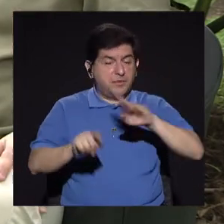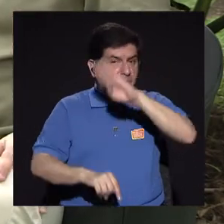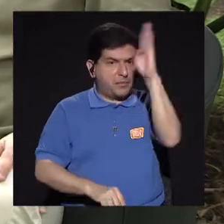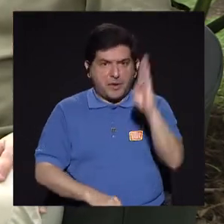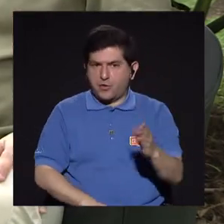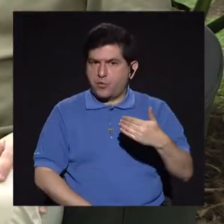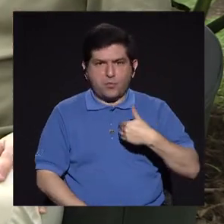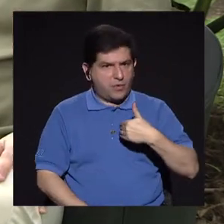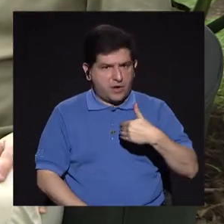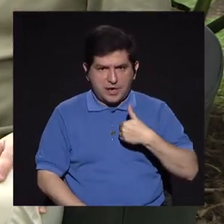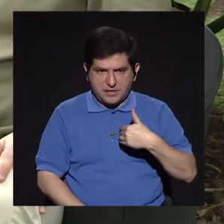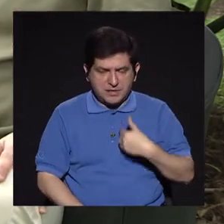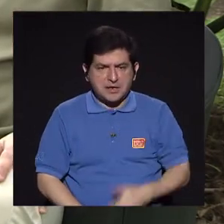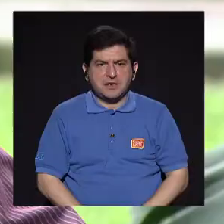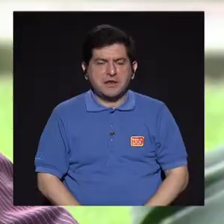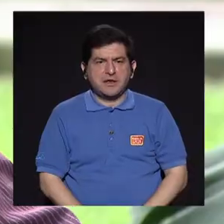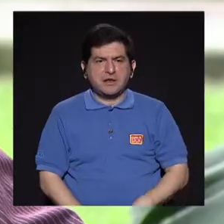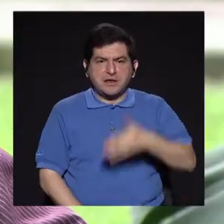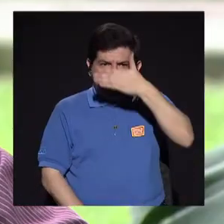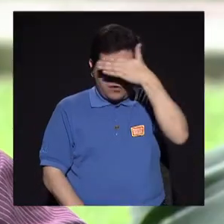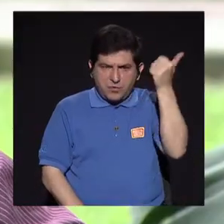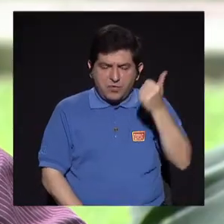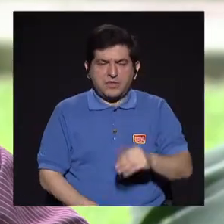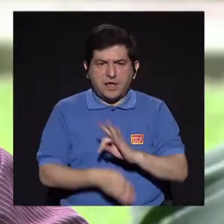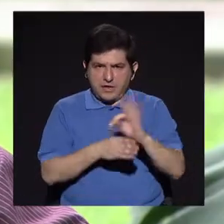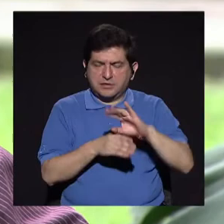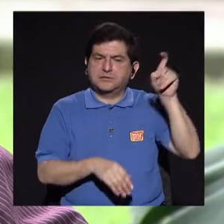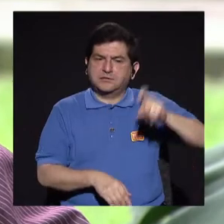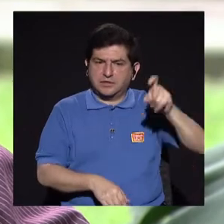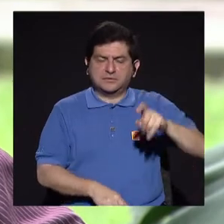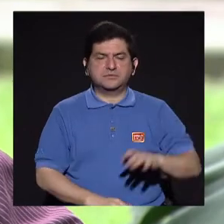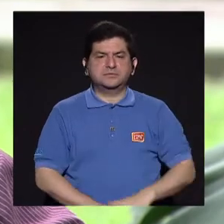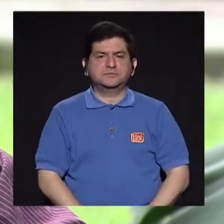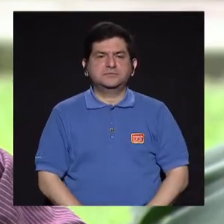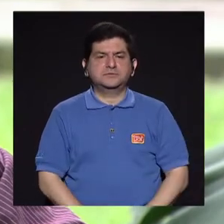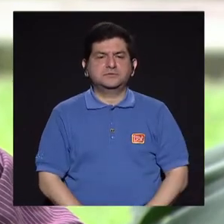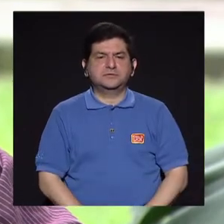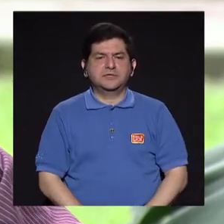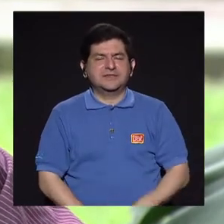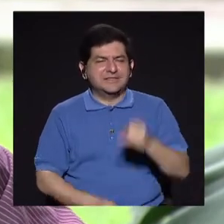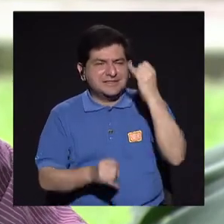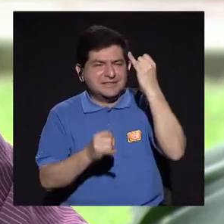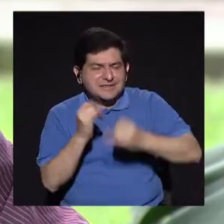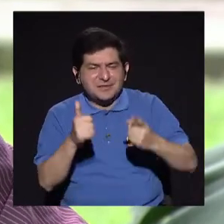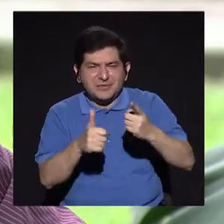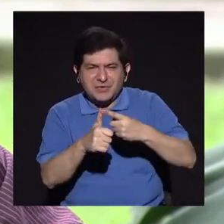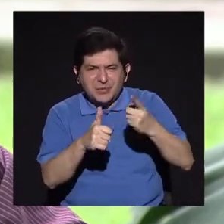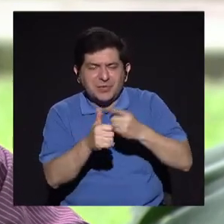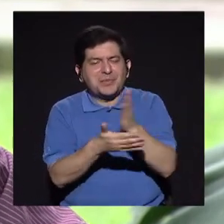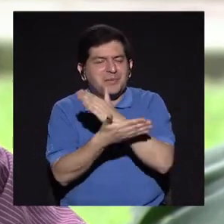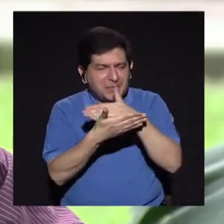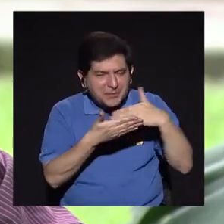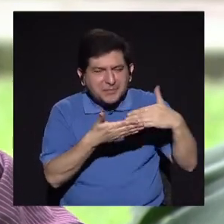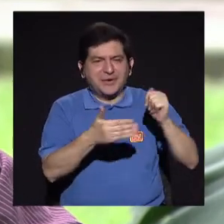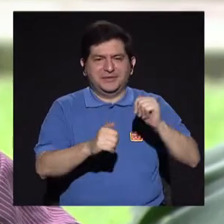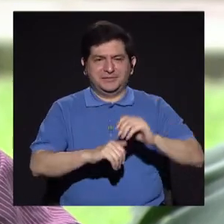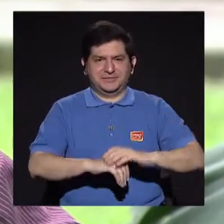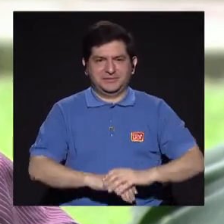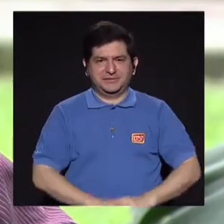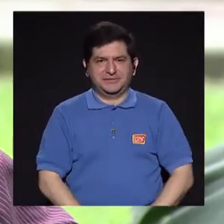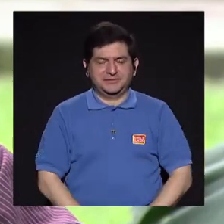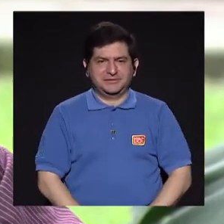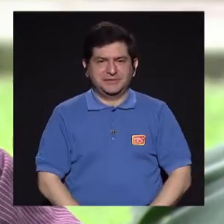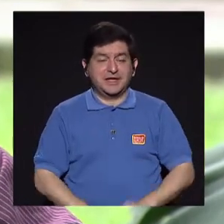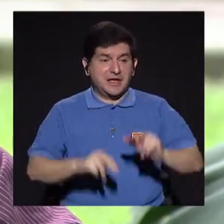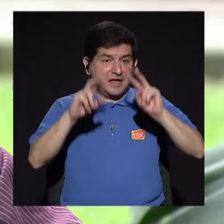debe dejar de recibir un tratamiento. Doctor Rodríguez, bueno, ya se nos acabó el tiempo para este primer bloque. Y